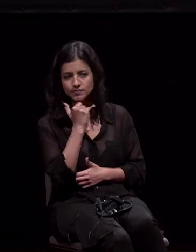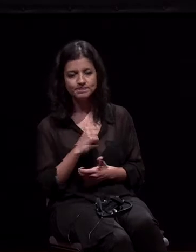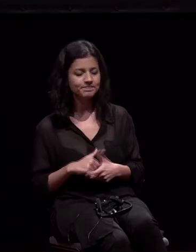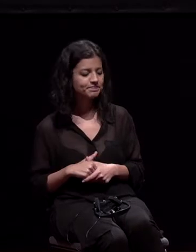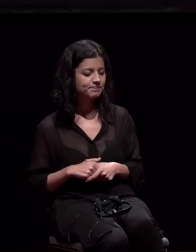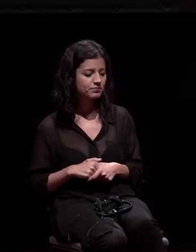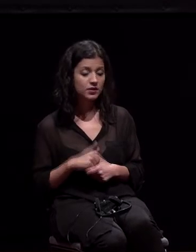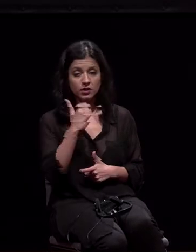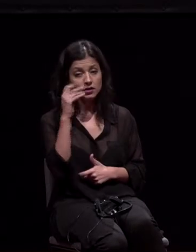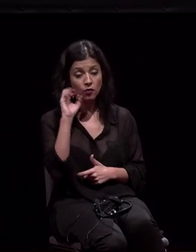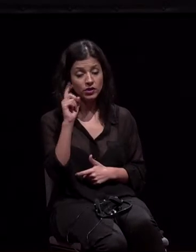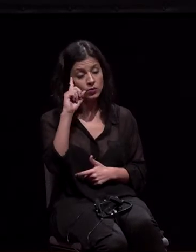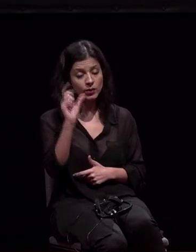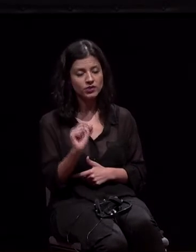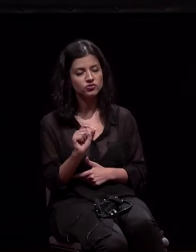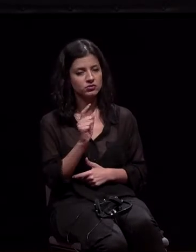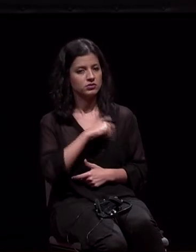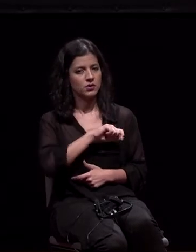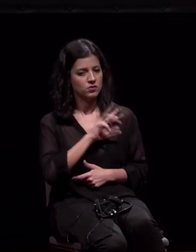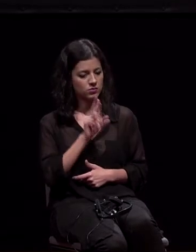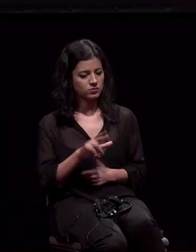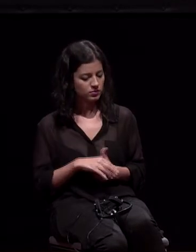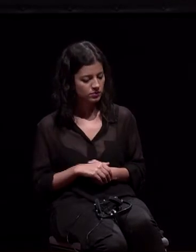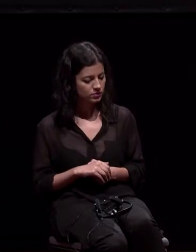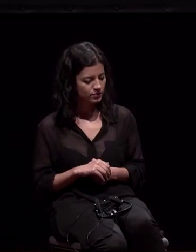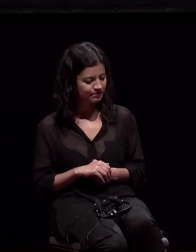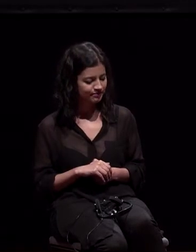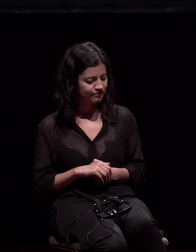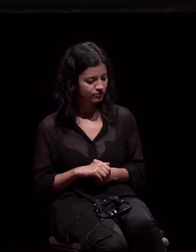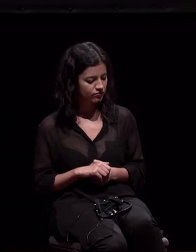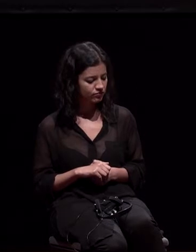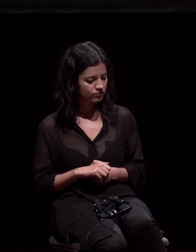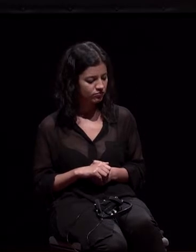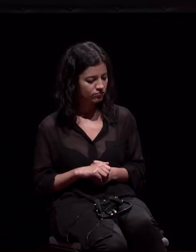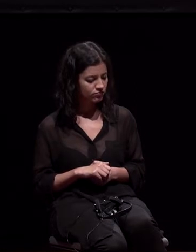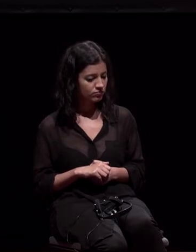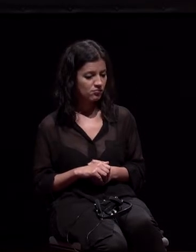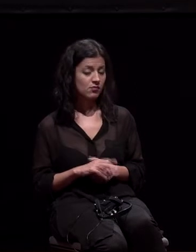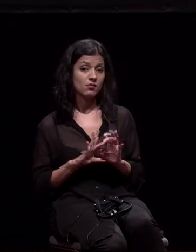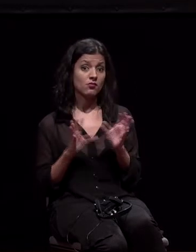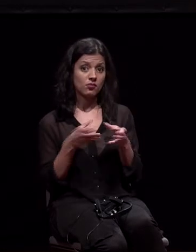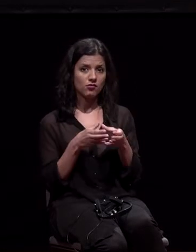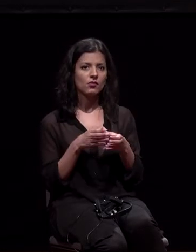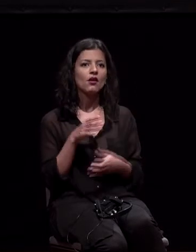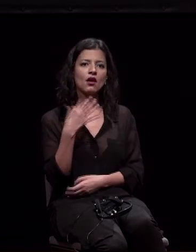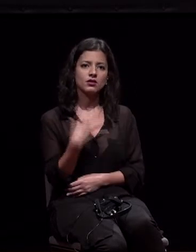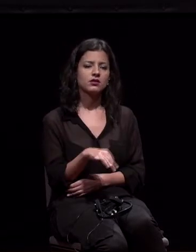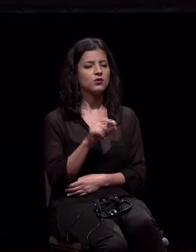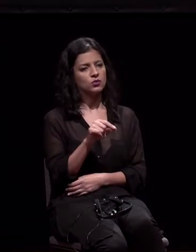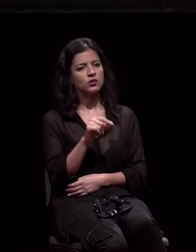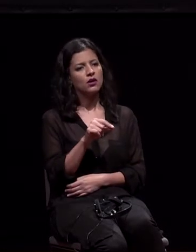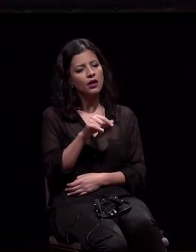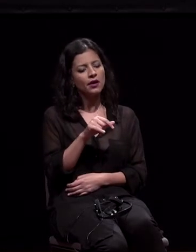decide por parte de grupos dentro de la propia comunidad que se hacen responsable de esto. Es cierto que muchas veces, por ejemplo,